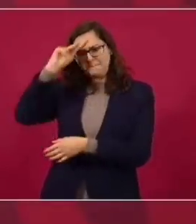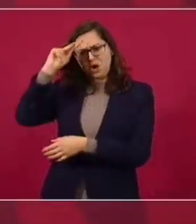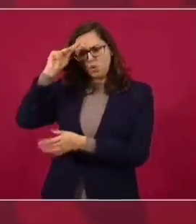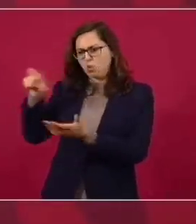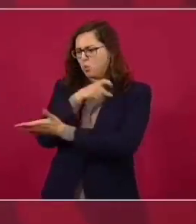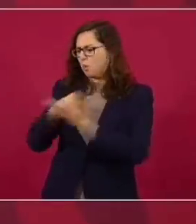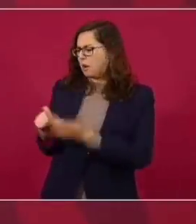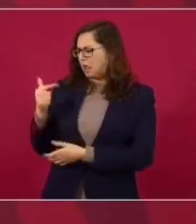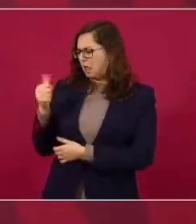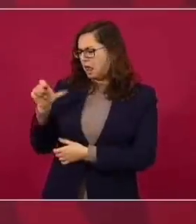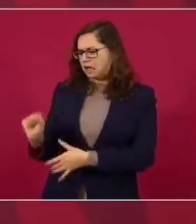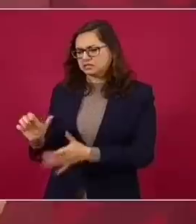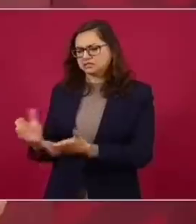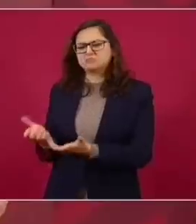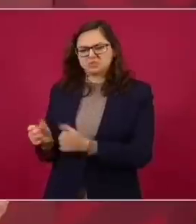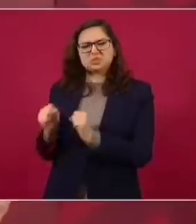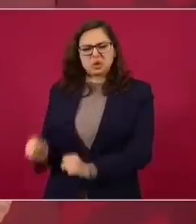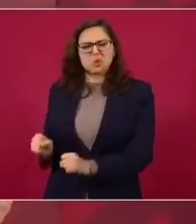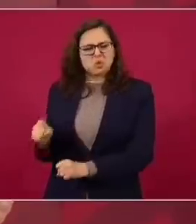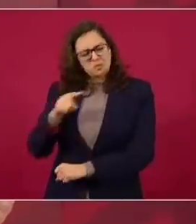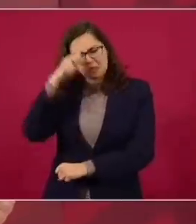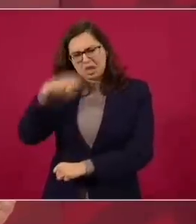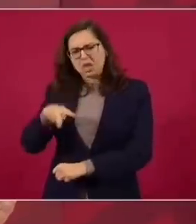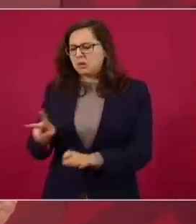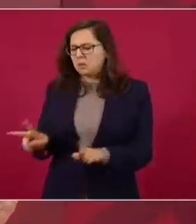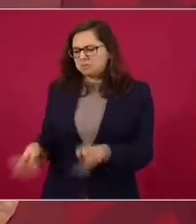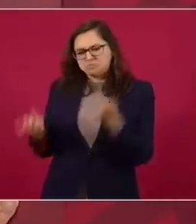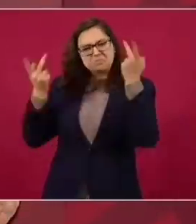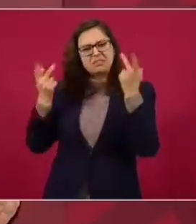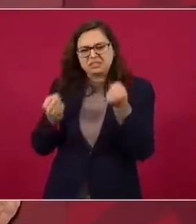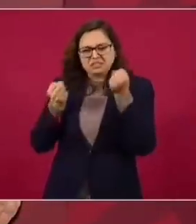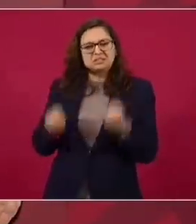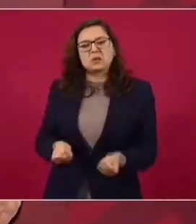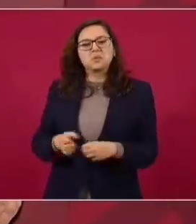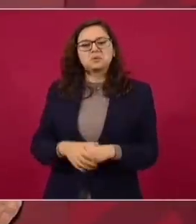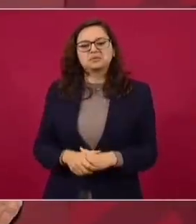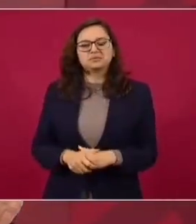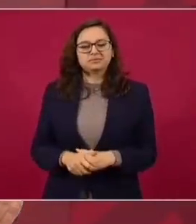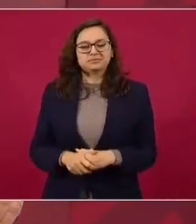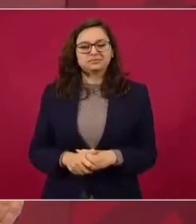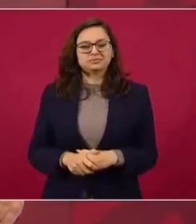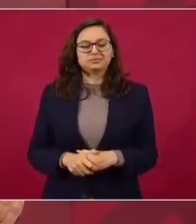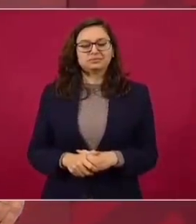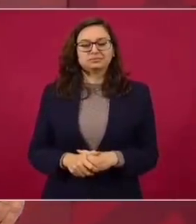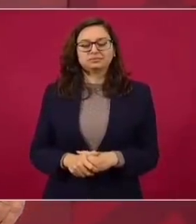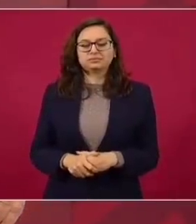Perú, asegurando de que ya lo tenía vendido en México.